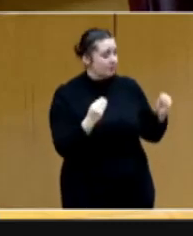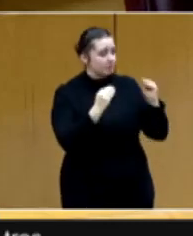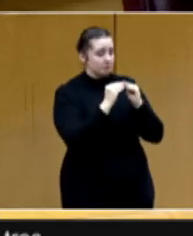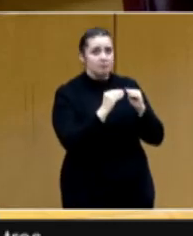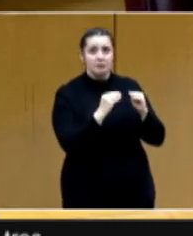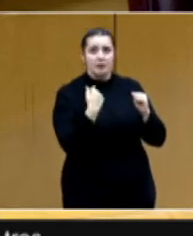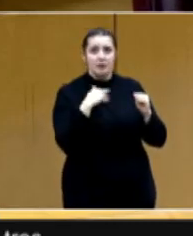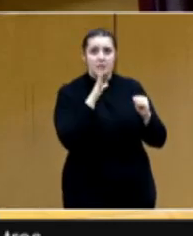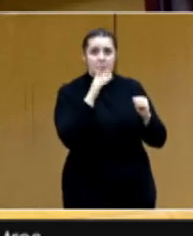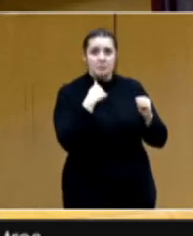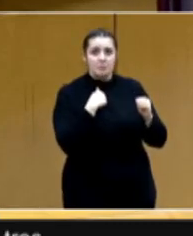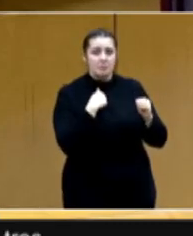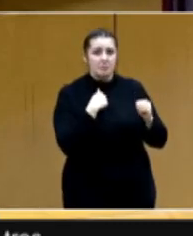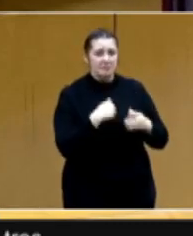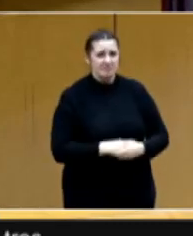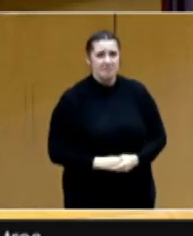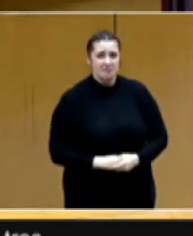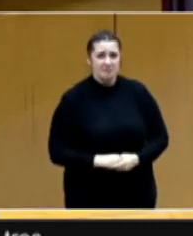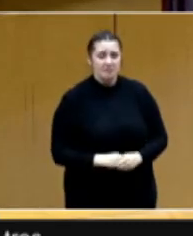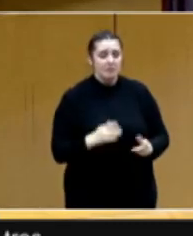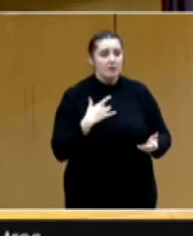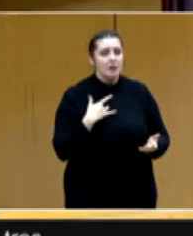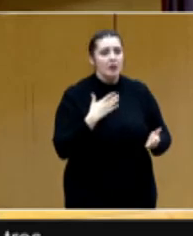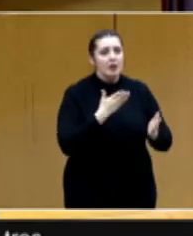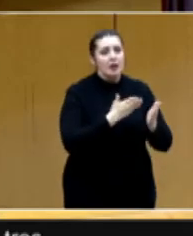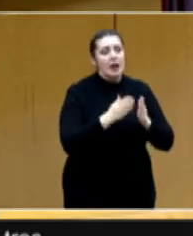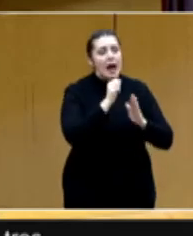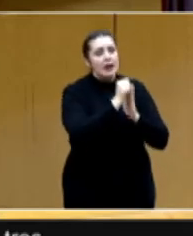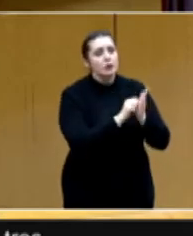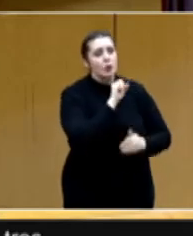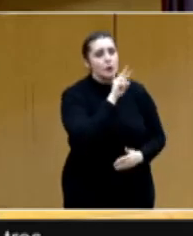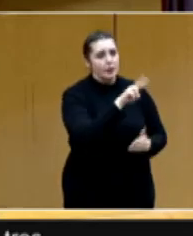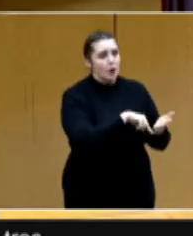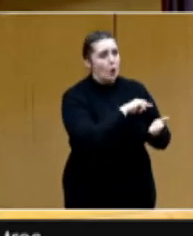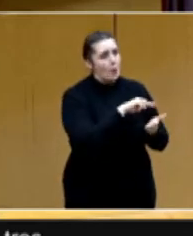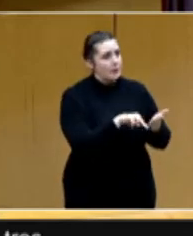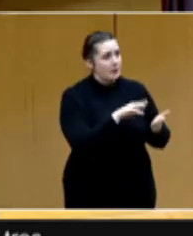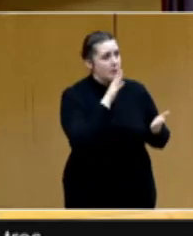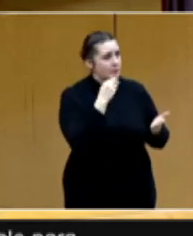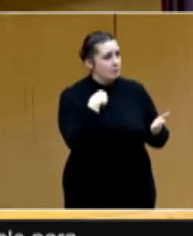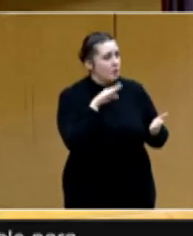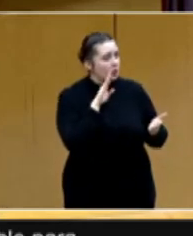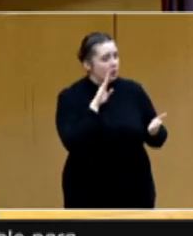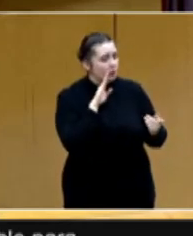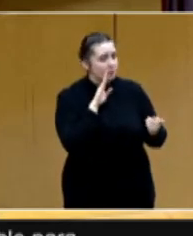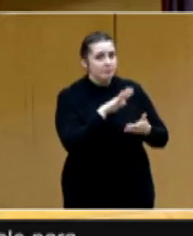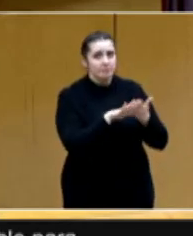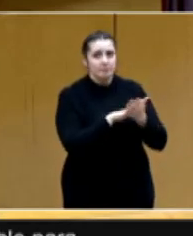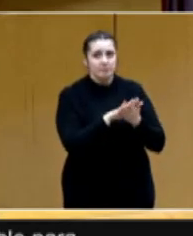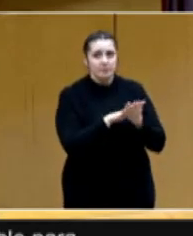navarra el cumplido No lo que se deriva del artículo 12 de la convención sobre todo siguiendo la propia recomendación primera del comité